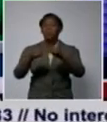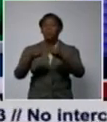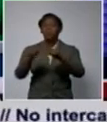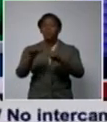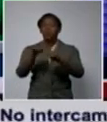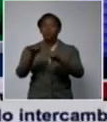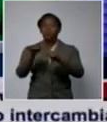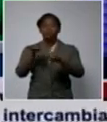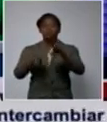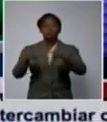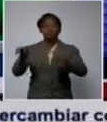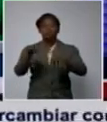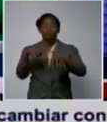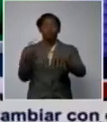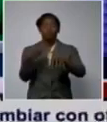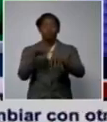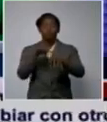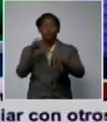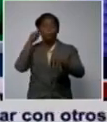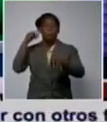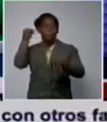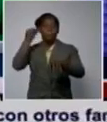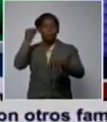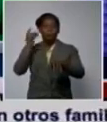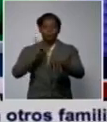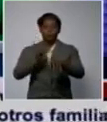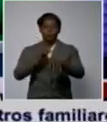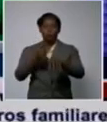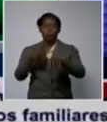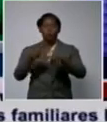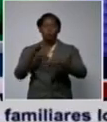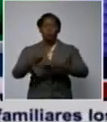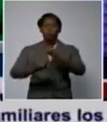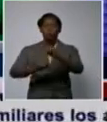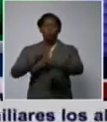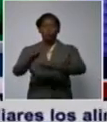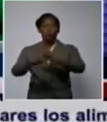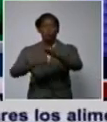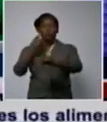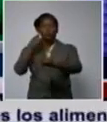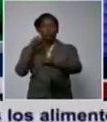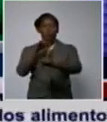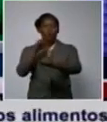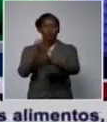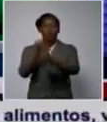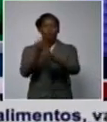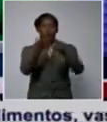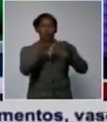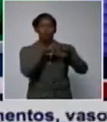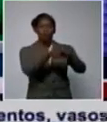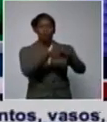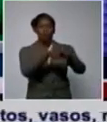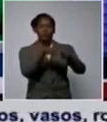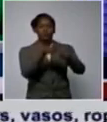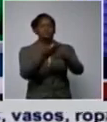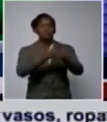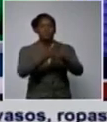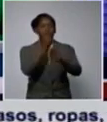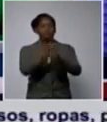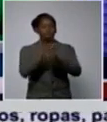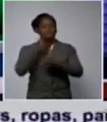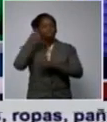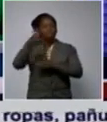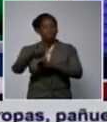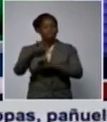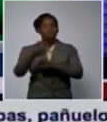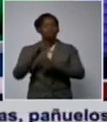con preocupación, con ocupación se ha visto un incremento, y digo ocupación porque indiscutiblemente se vienen adoptando